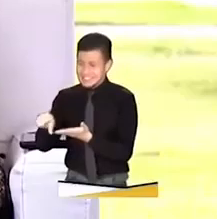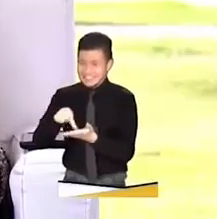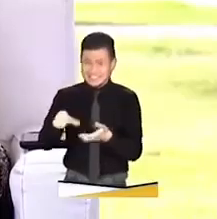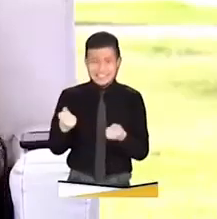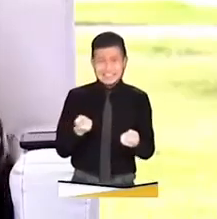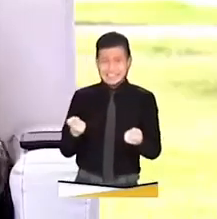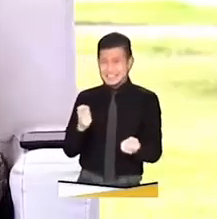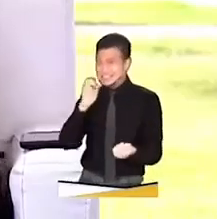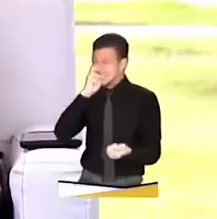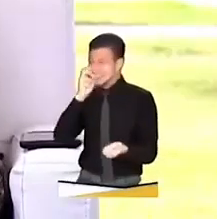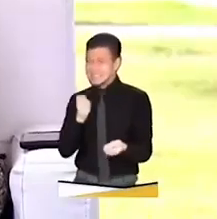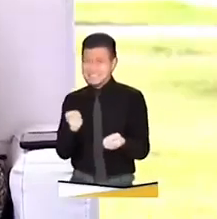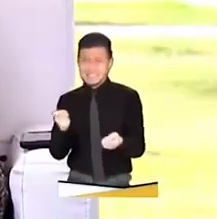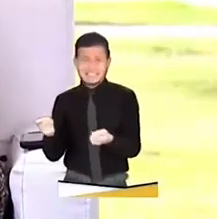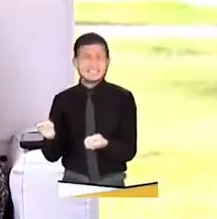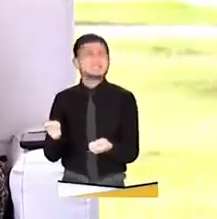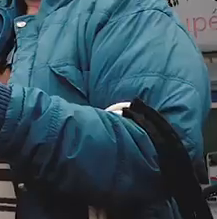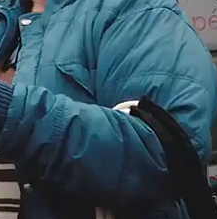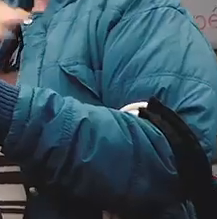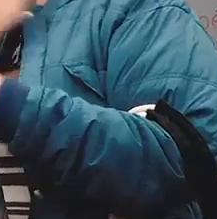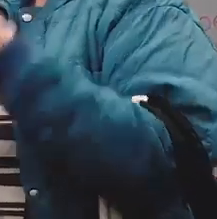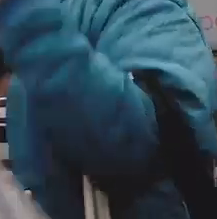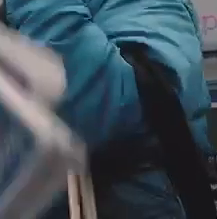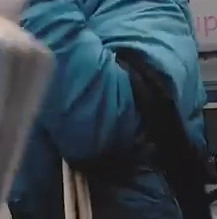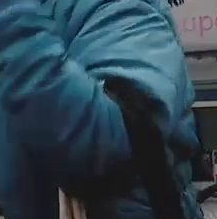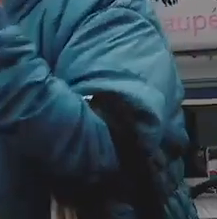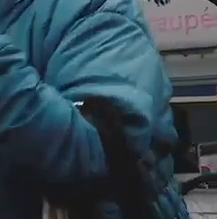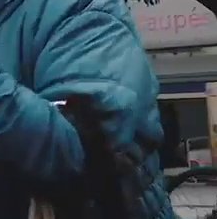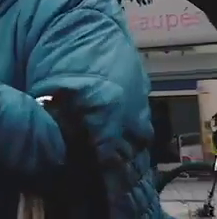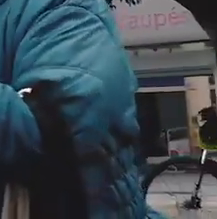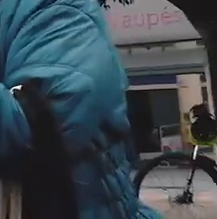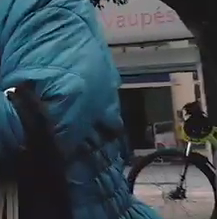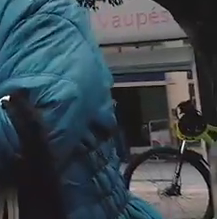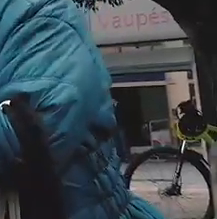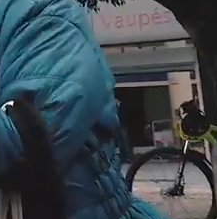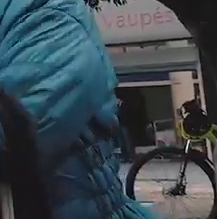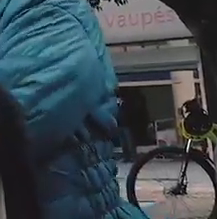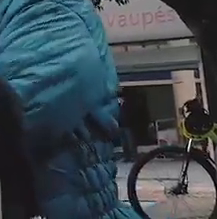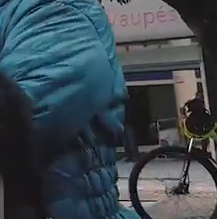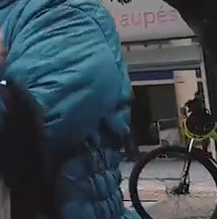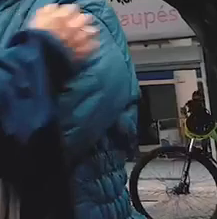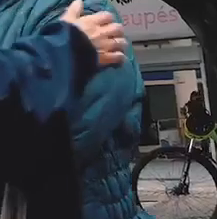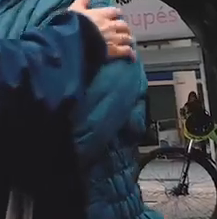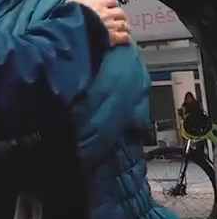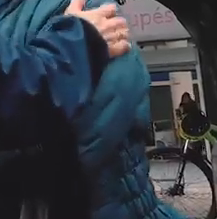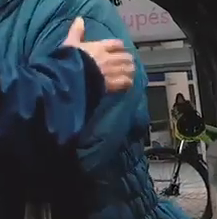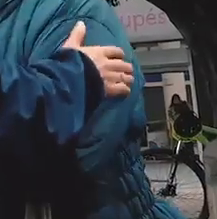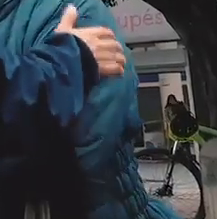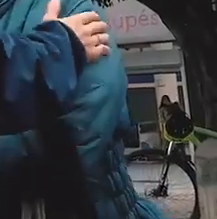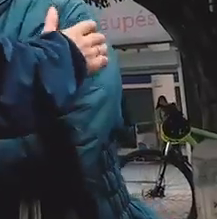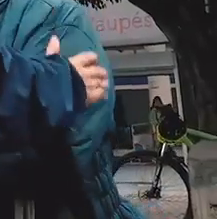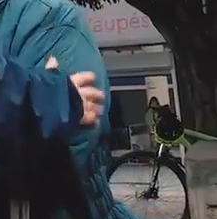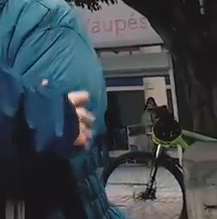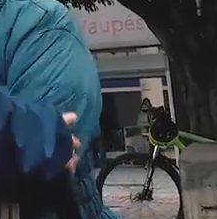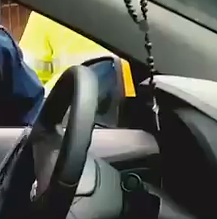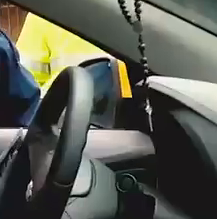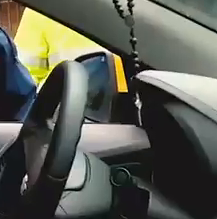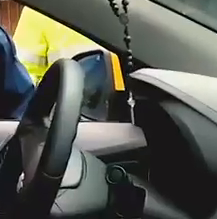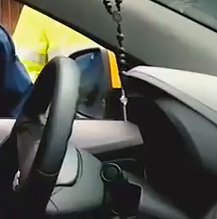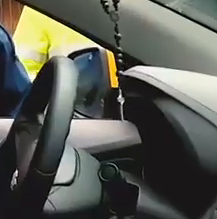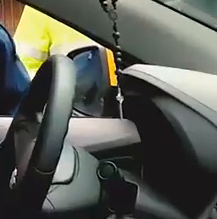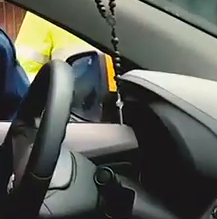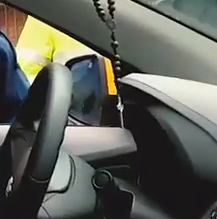adelante de la mejor manera cada iniciativa. Muchos han sido los héroes y heroínas de este primer año, los ciudadanos que se adaptaron al